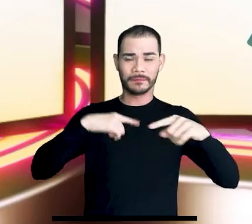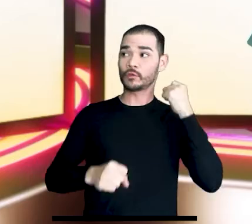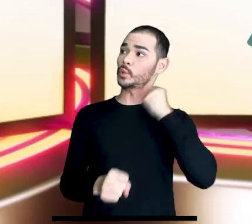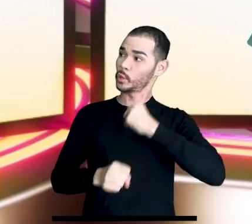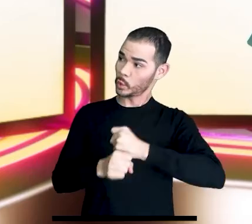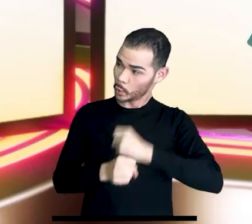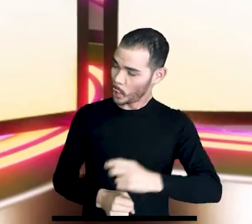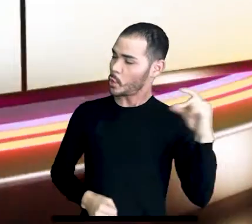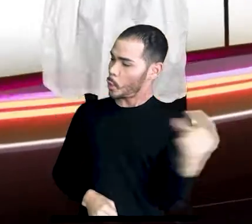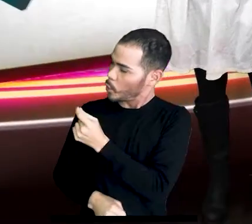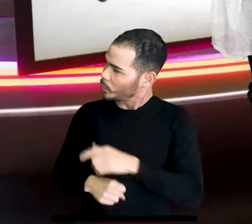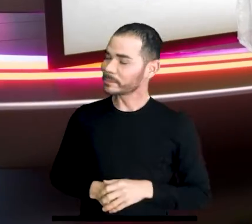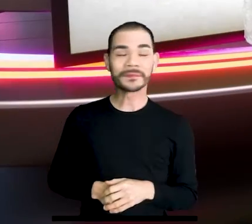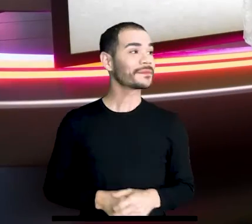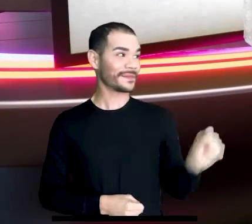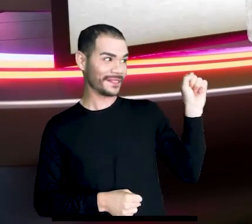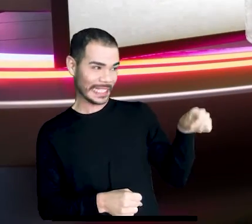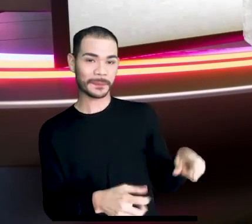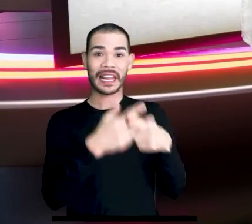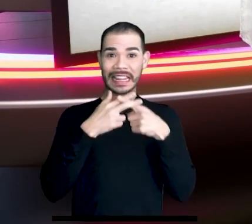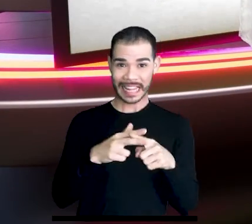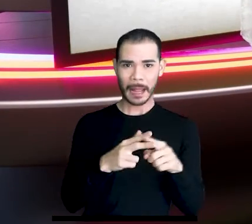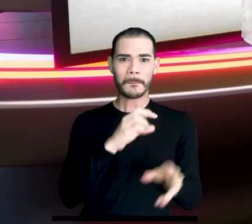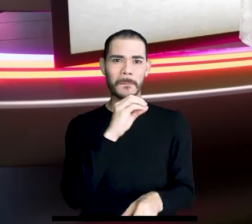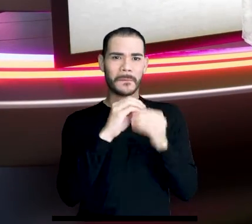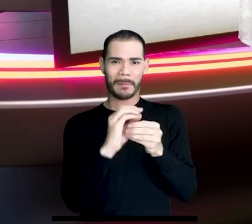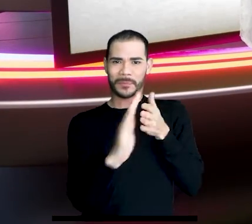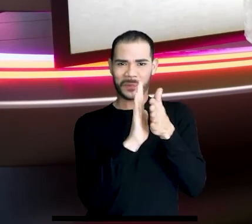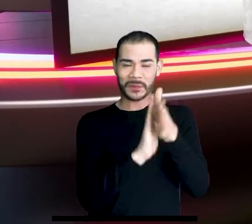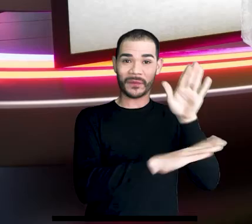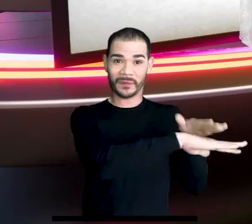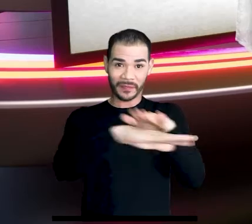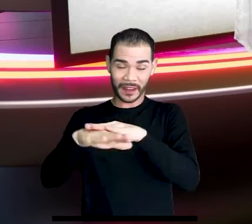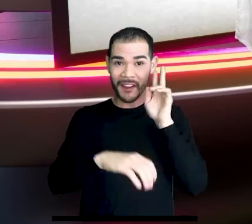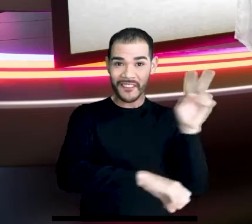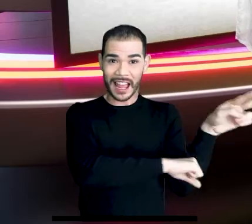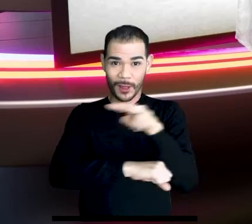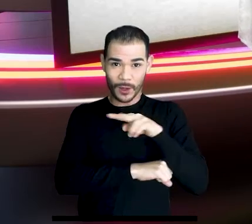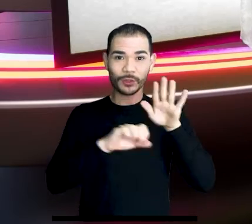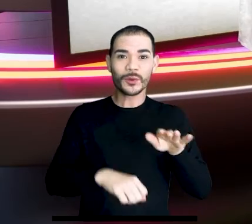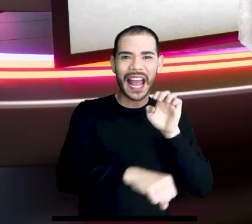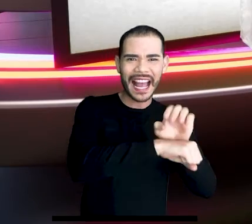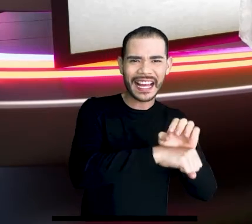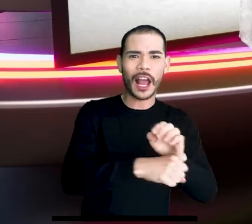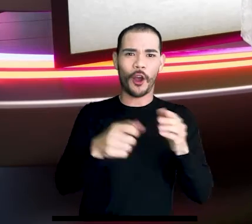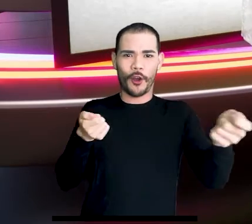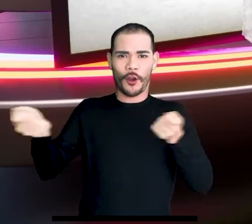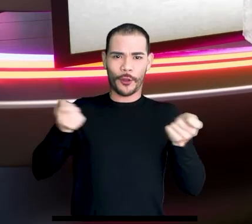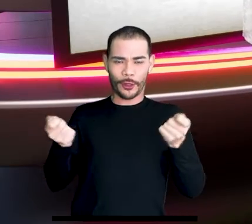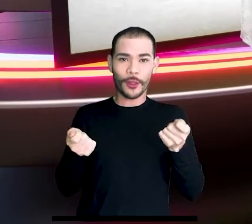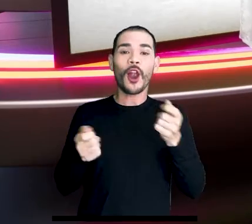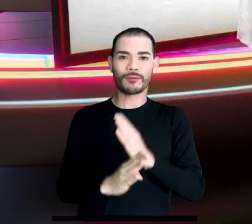muy enriquecedor. Además de los talleres, queremos contarles que desde la veeduría, como ente de control preventivo,